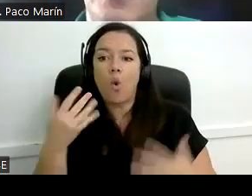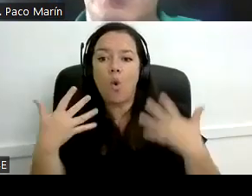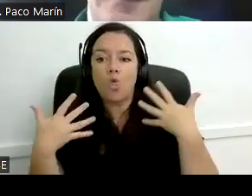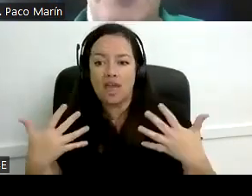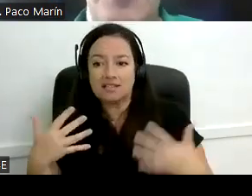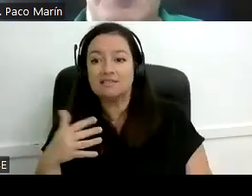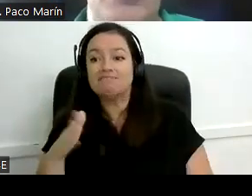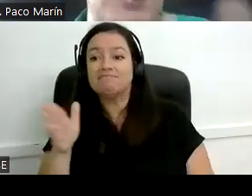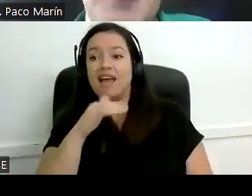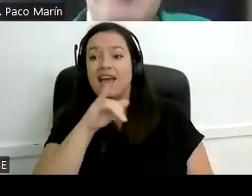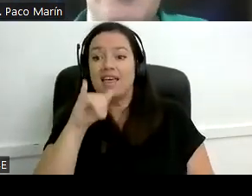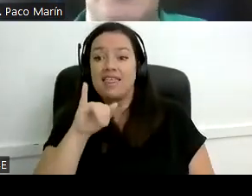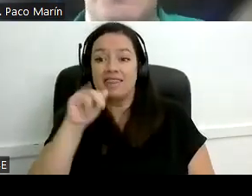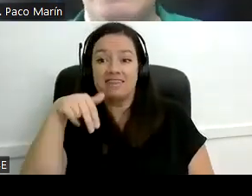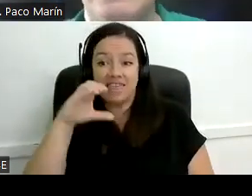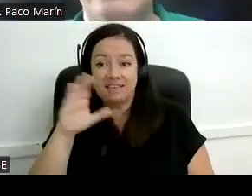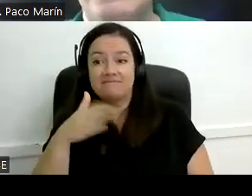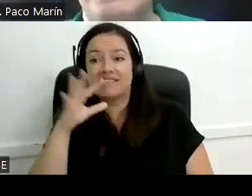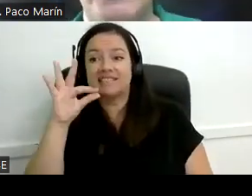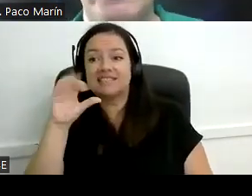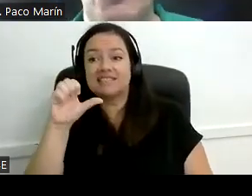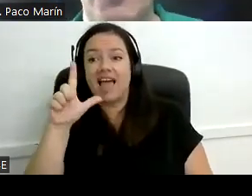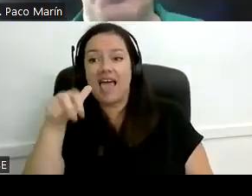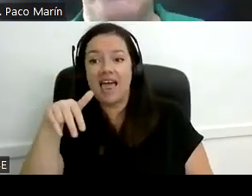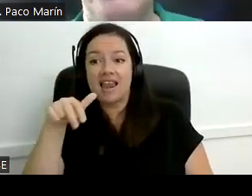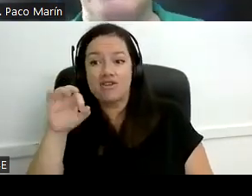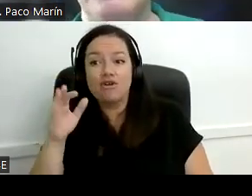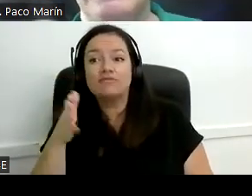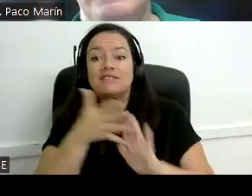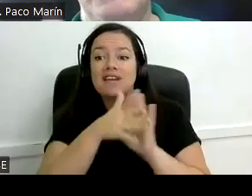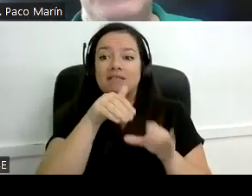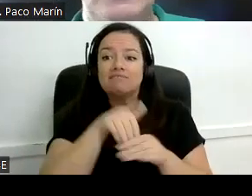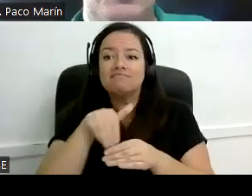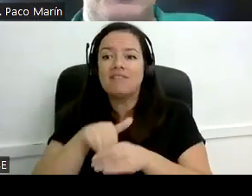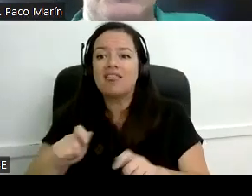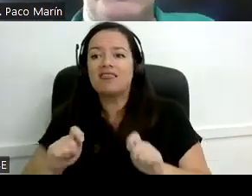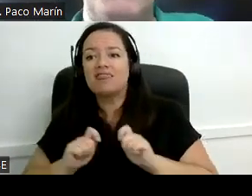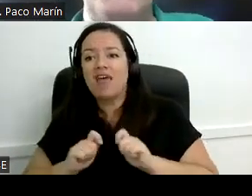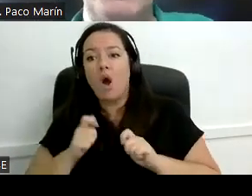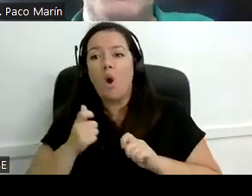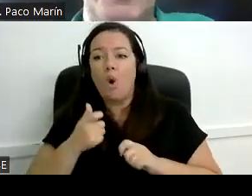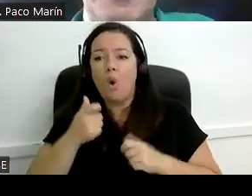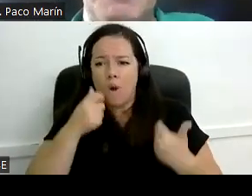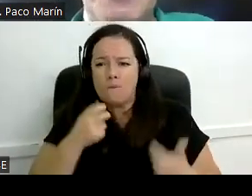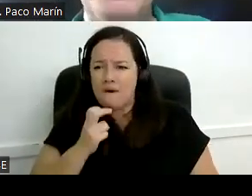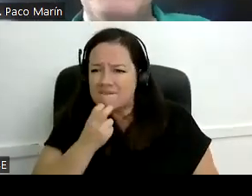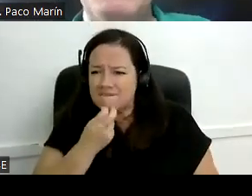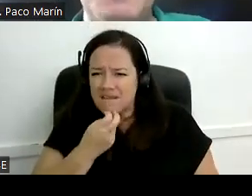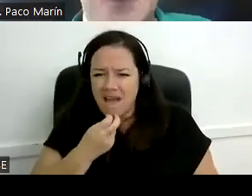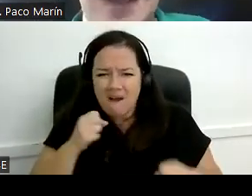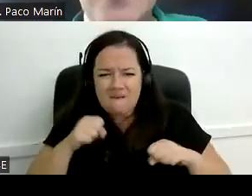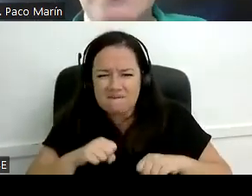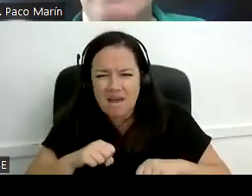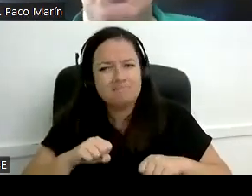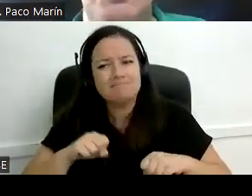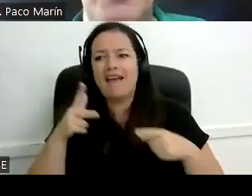selenio, fundamentales a la hora de antioxidar el cuerpo. Es decir, con este producto tenemos la vitamina C, la